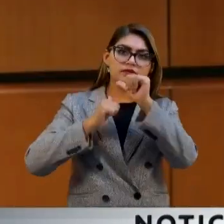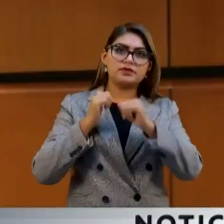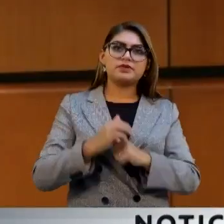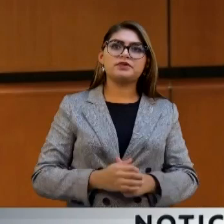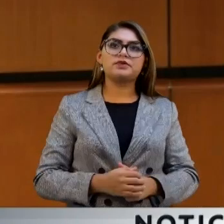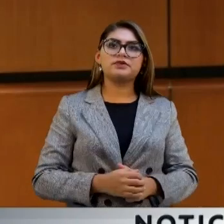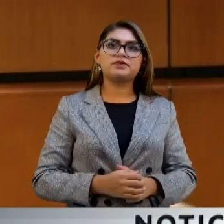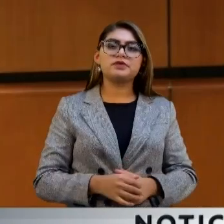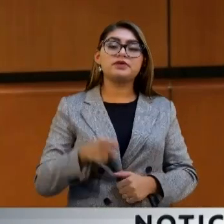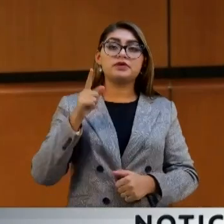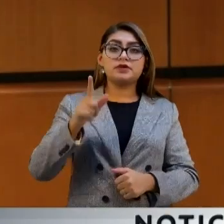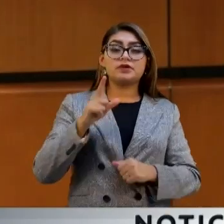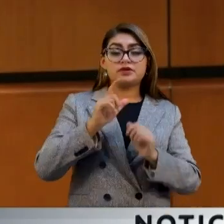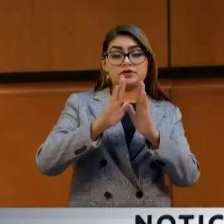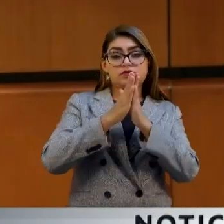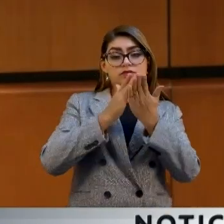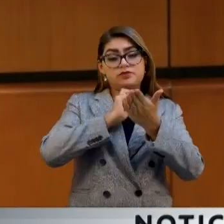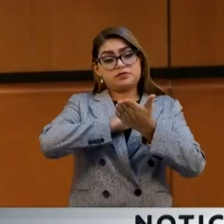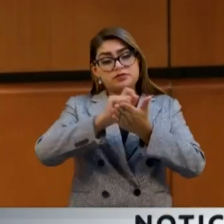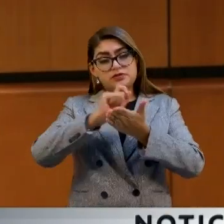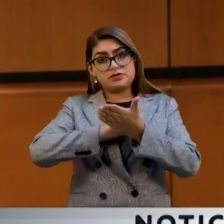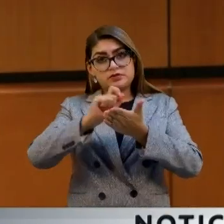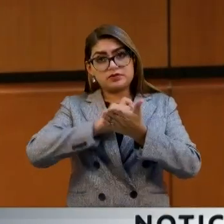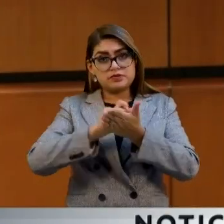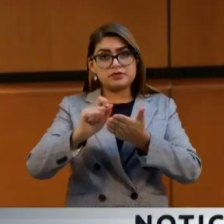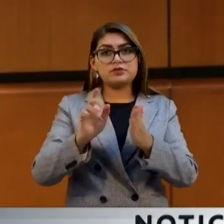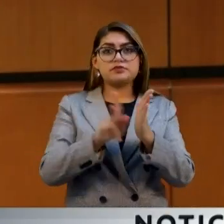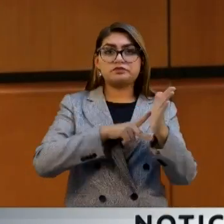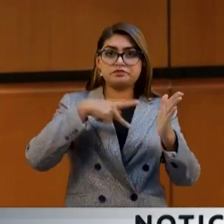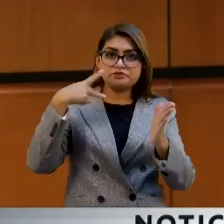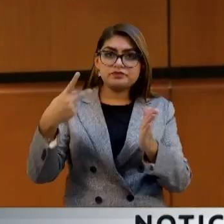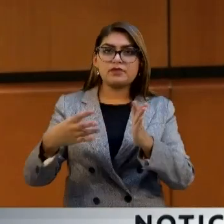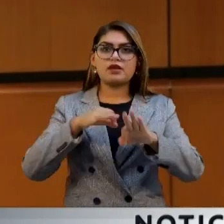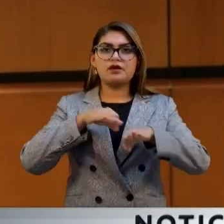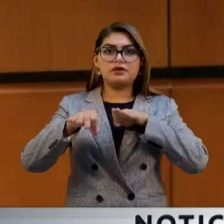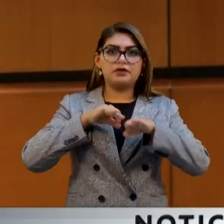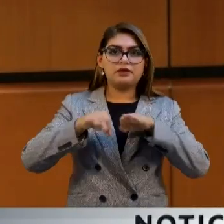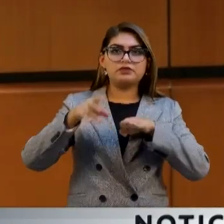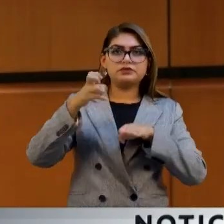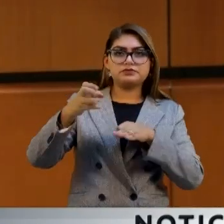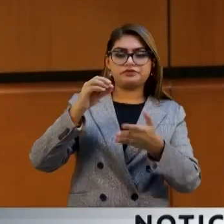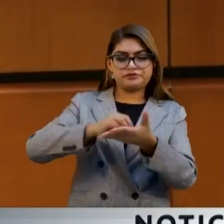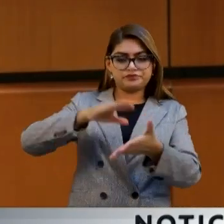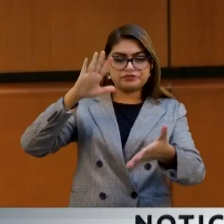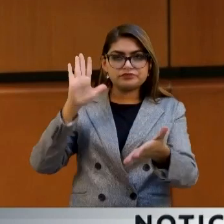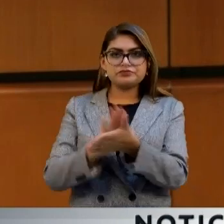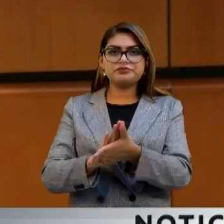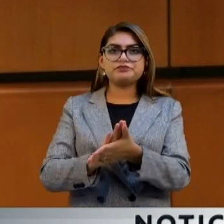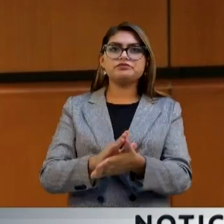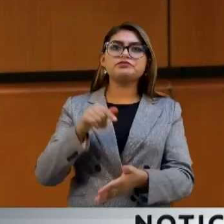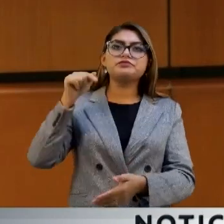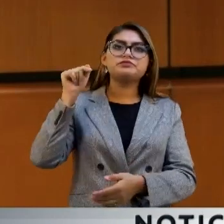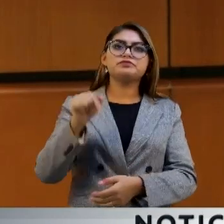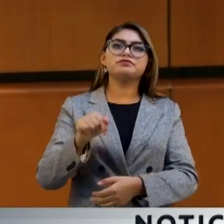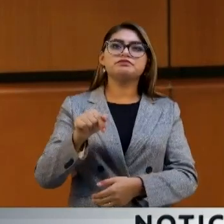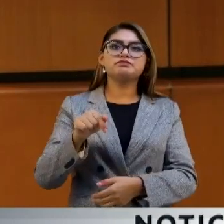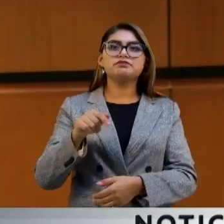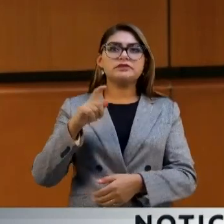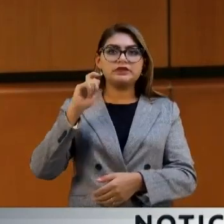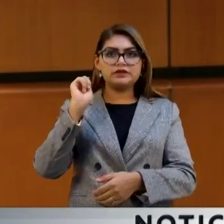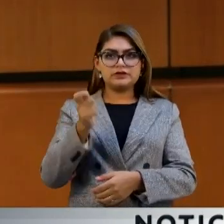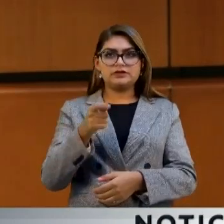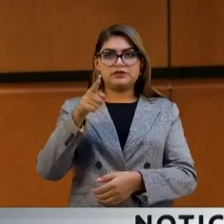Su obra literaria y periodística ha dejado una huella, está dejando una huella